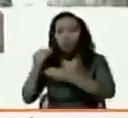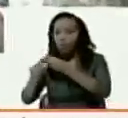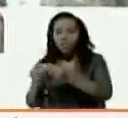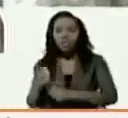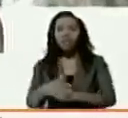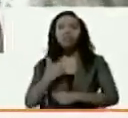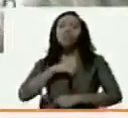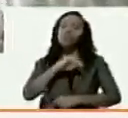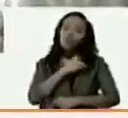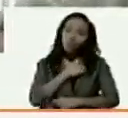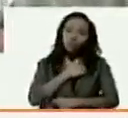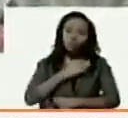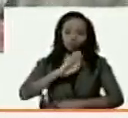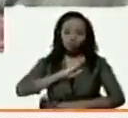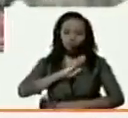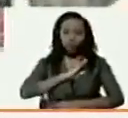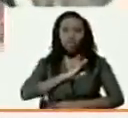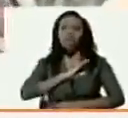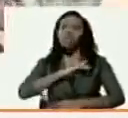Tenemos que hacerlo nosotros.